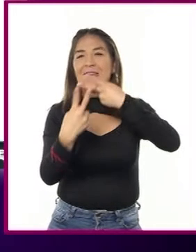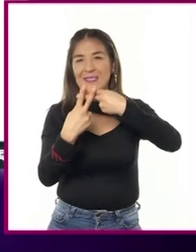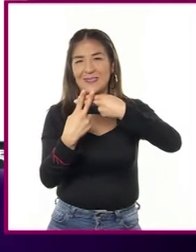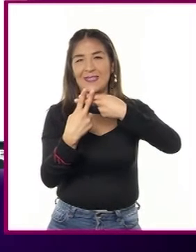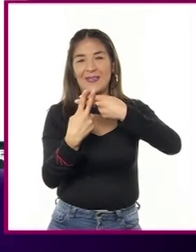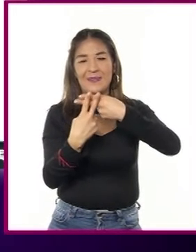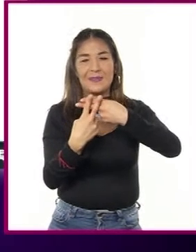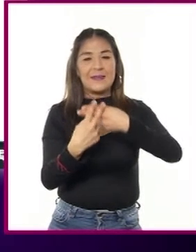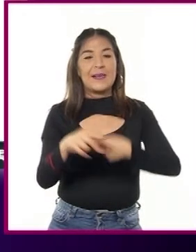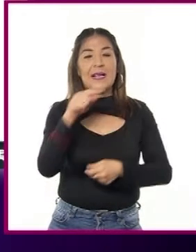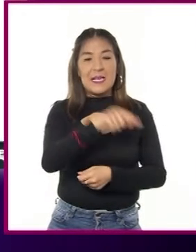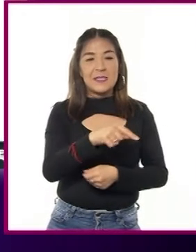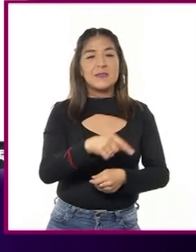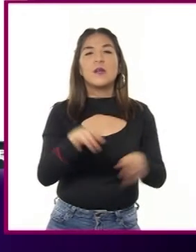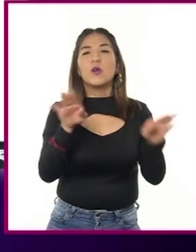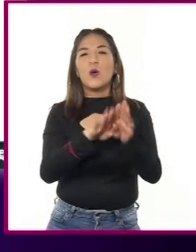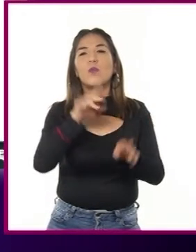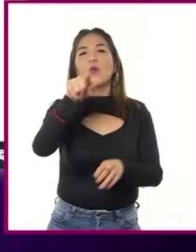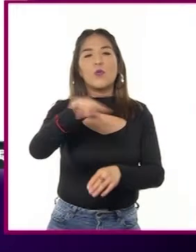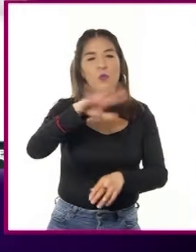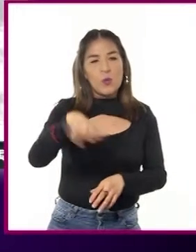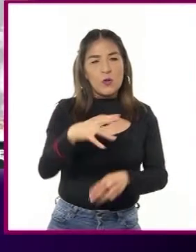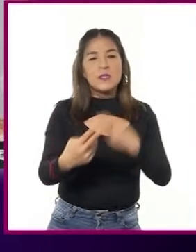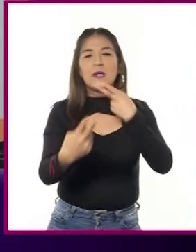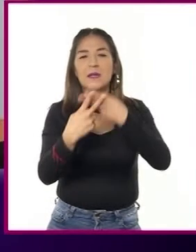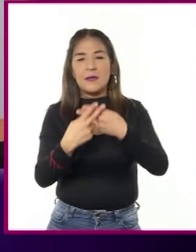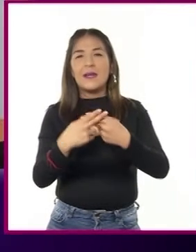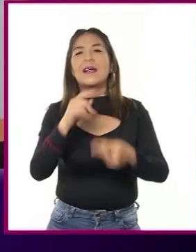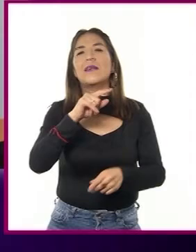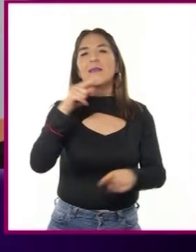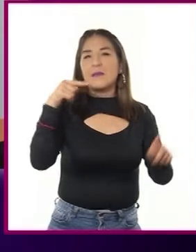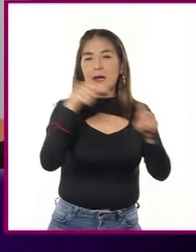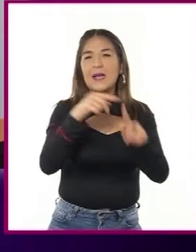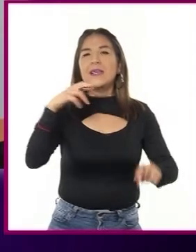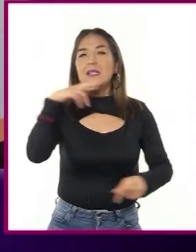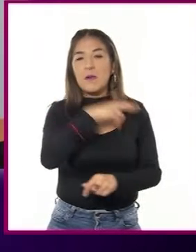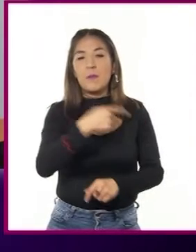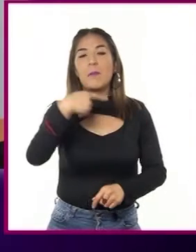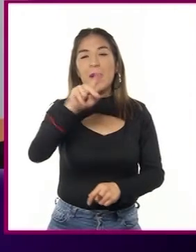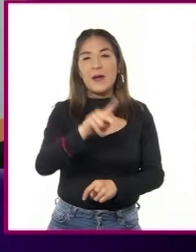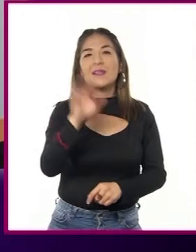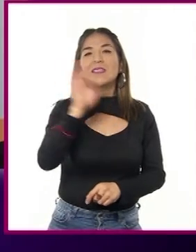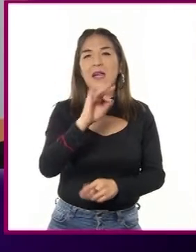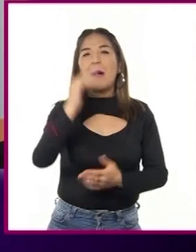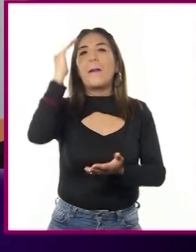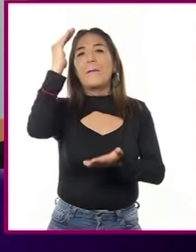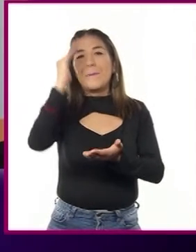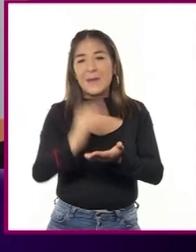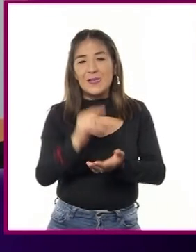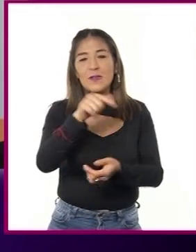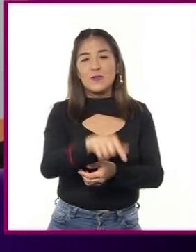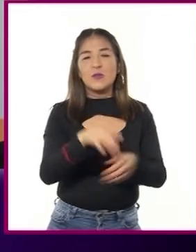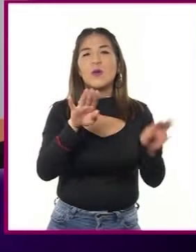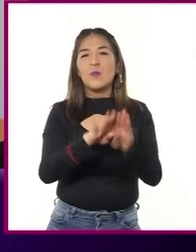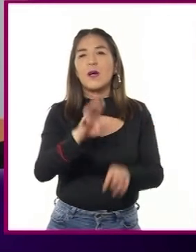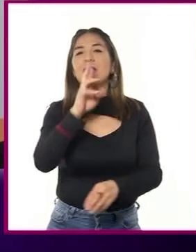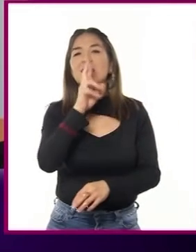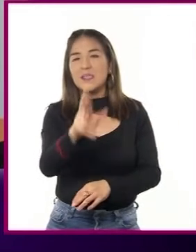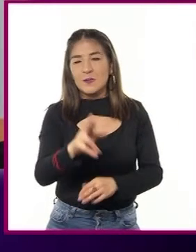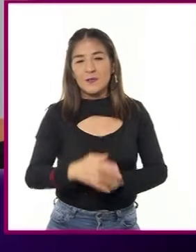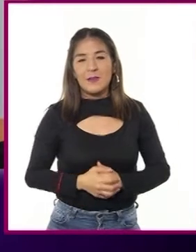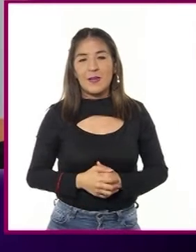ejemplos anteriores ya estamos realizando búsquedas específicas, pero es posible reducir aún más la cantidad de